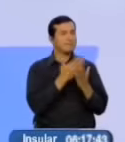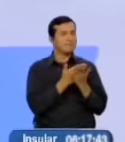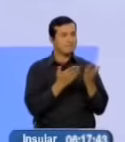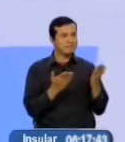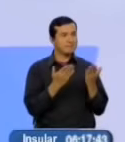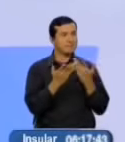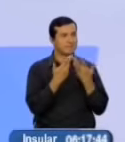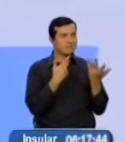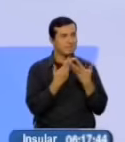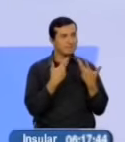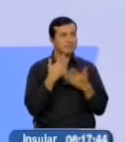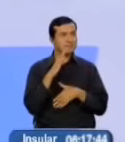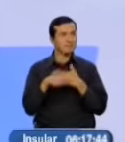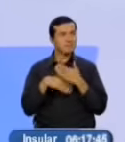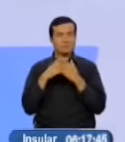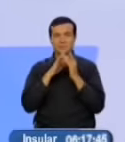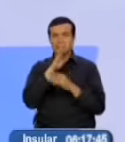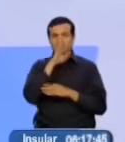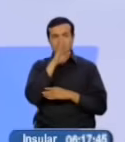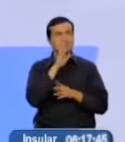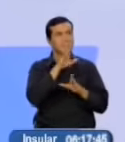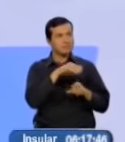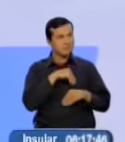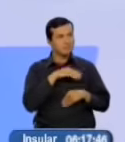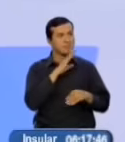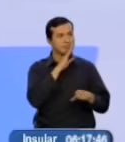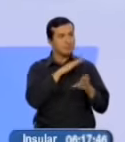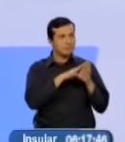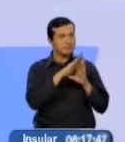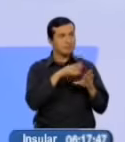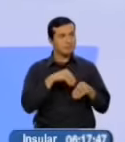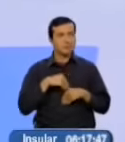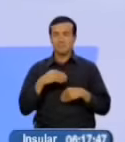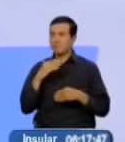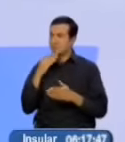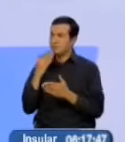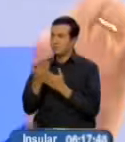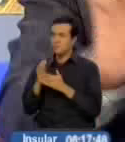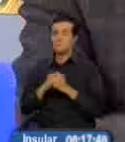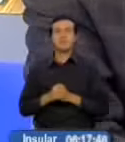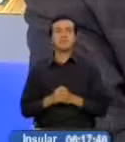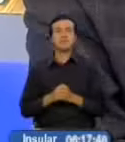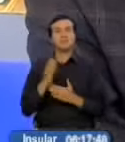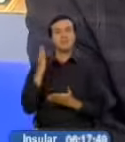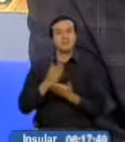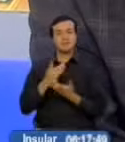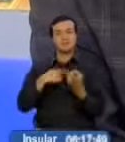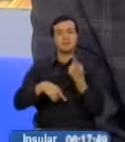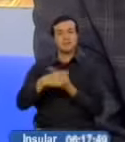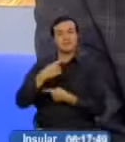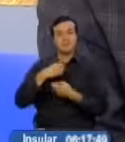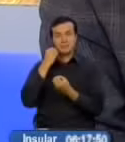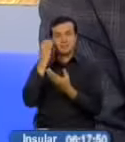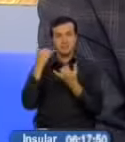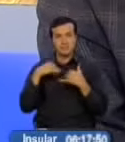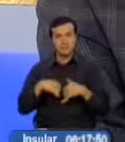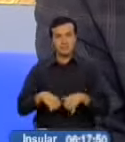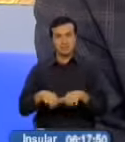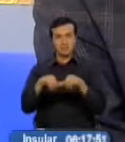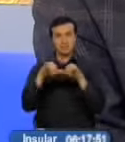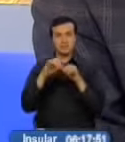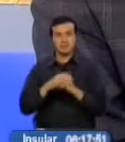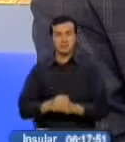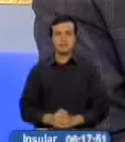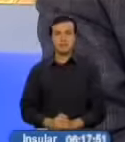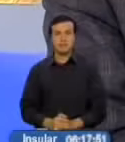con nosotros, y como dije, siempre aceptar mis invitaciones. Claro que sí, muchas gracias. Nosotros hacemos una brevísima pausa y regresamos con más de